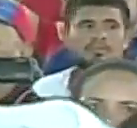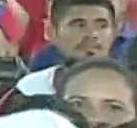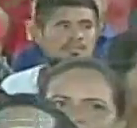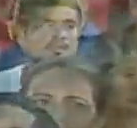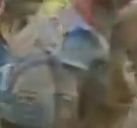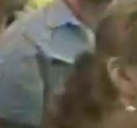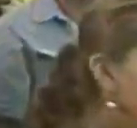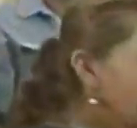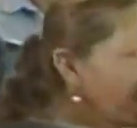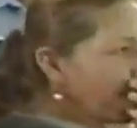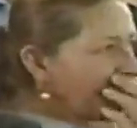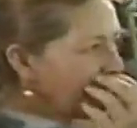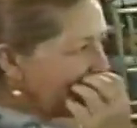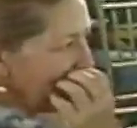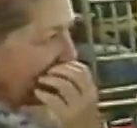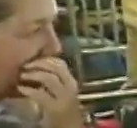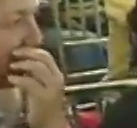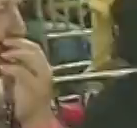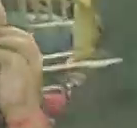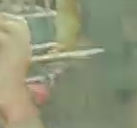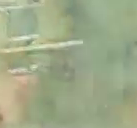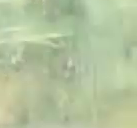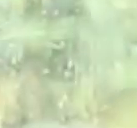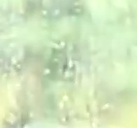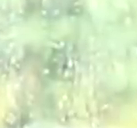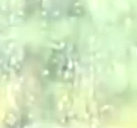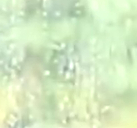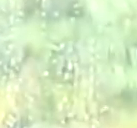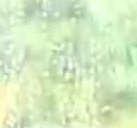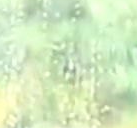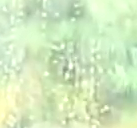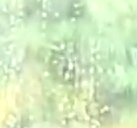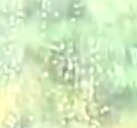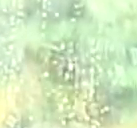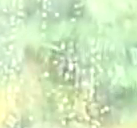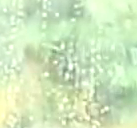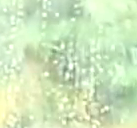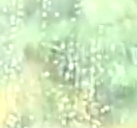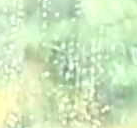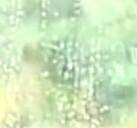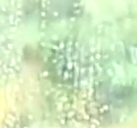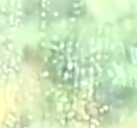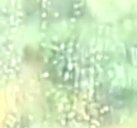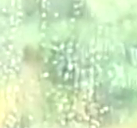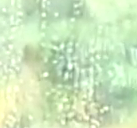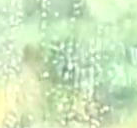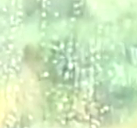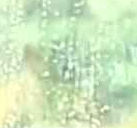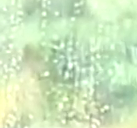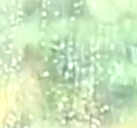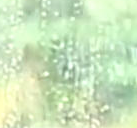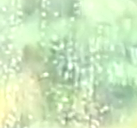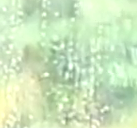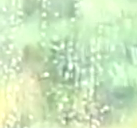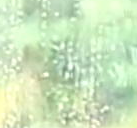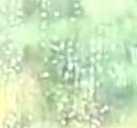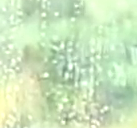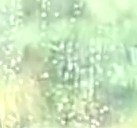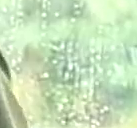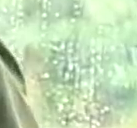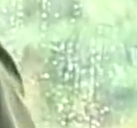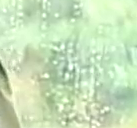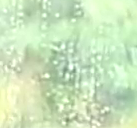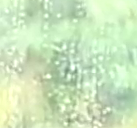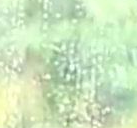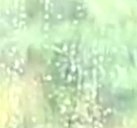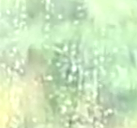campesino. Ya es hora, mi comandante en jefe, que nosotros, el sector campesino y los movimientos sociales,